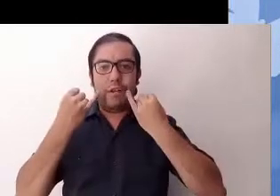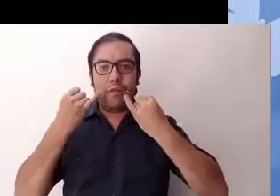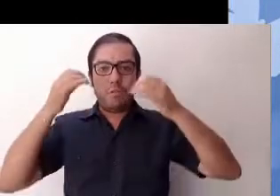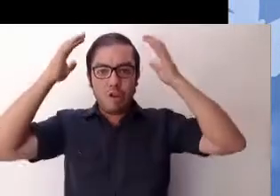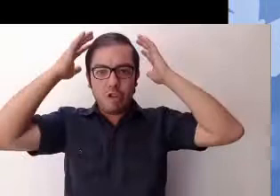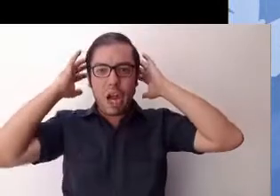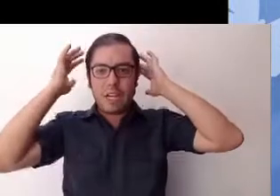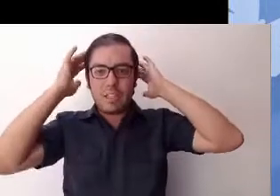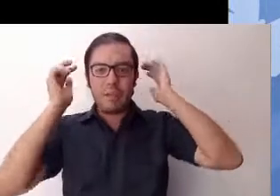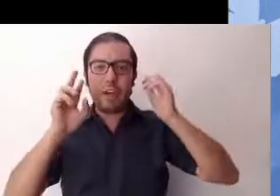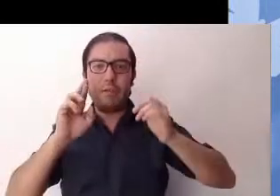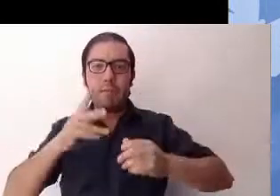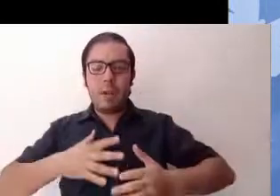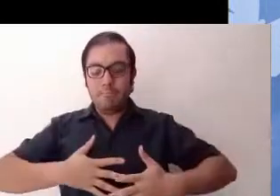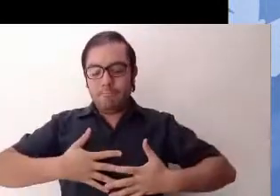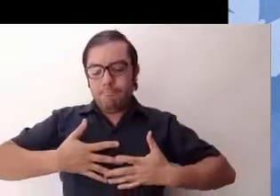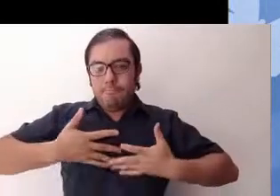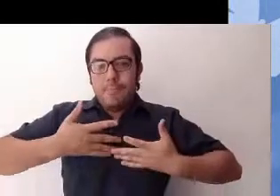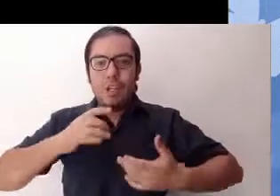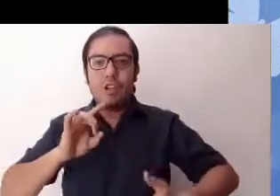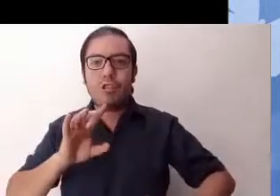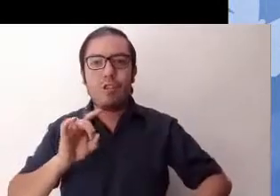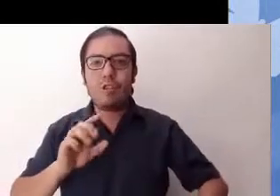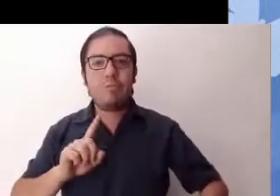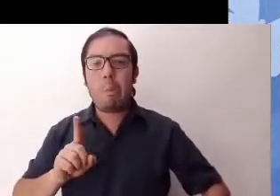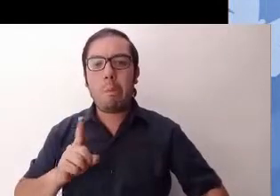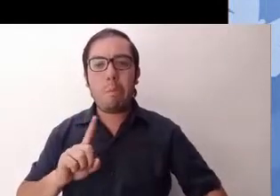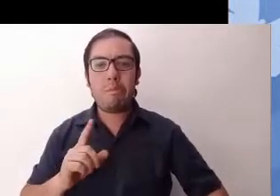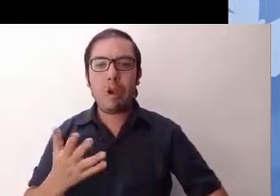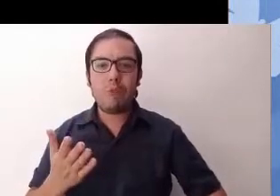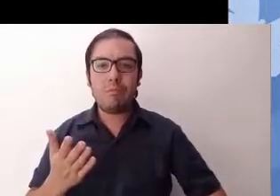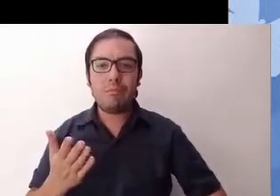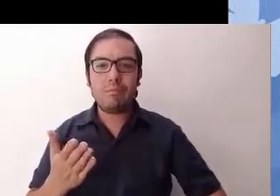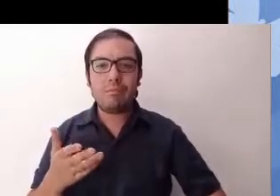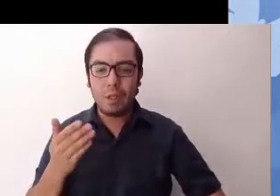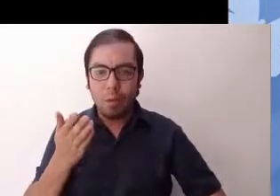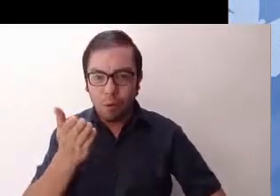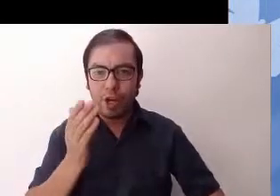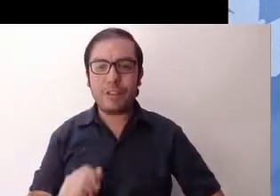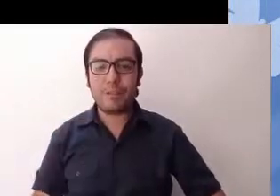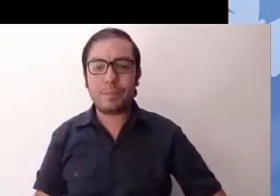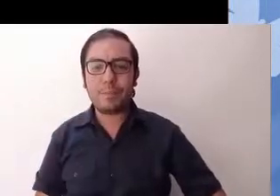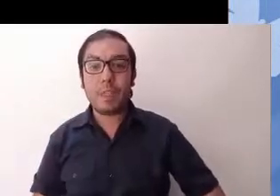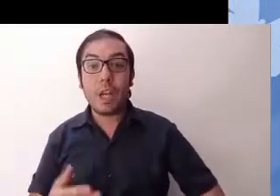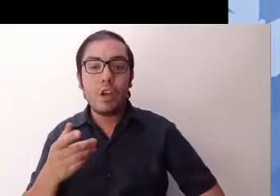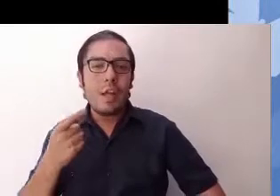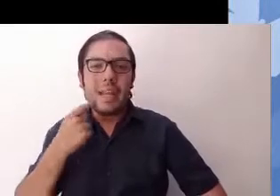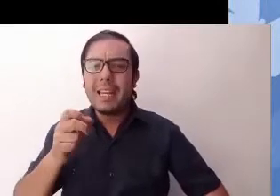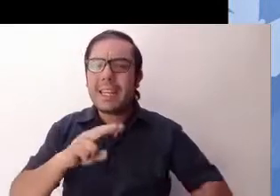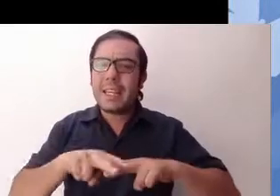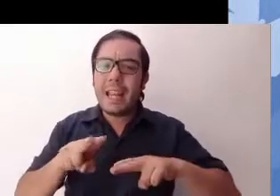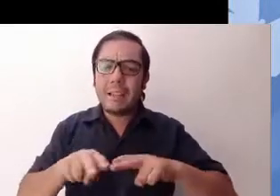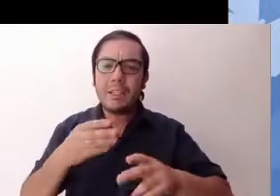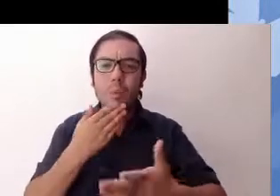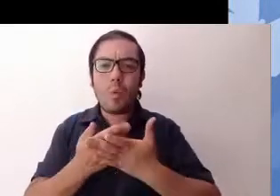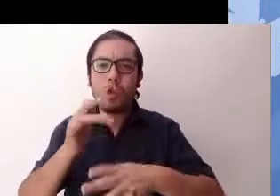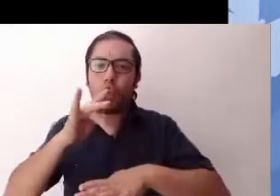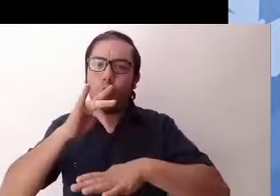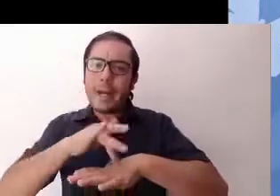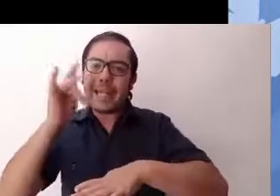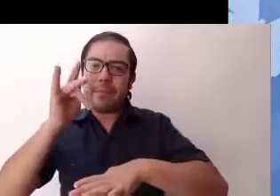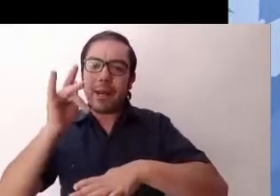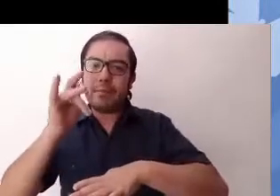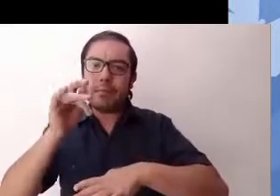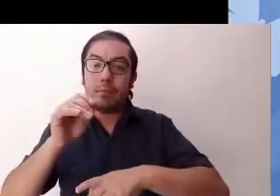¿Qué tenemos que hacer en caso de quemaduras entonces? Bueno, principalmente dejar correr el agua fría en la zona, ya que corra